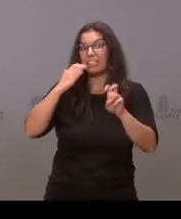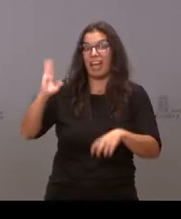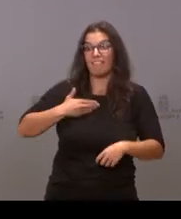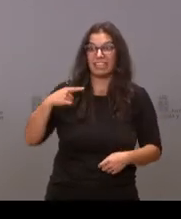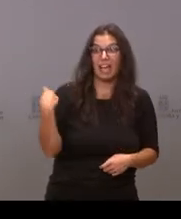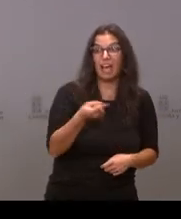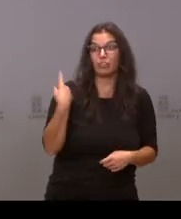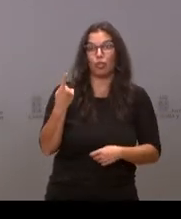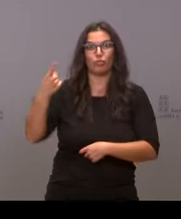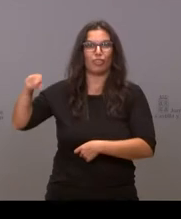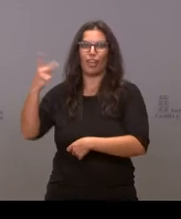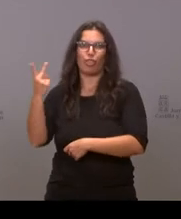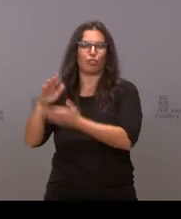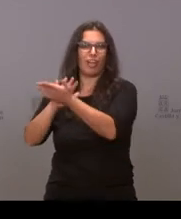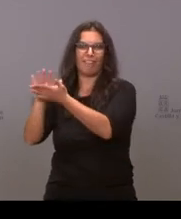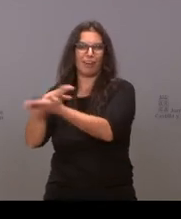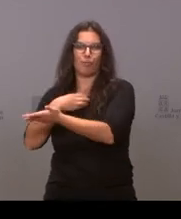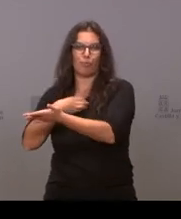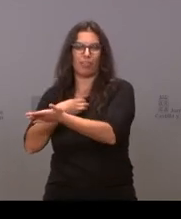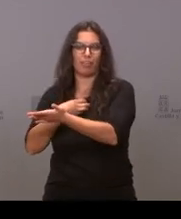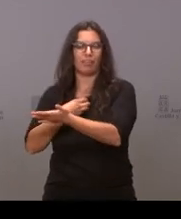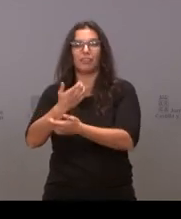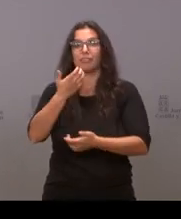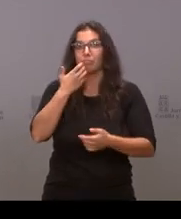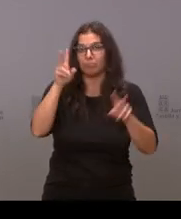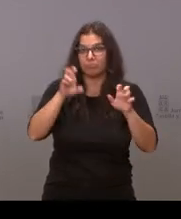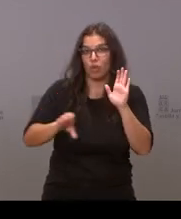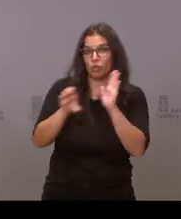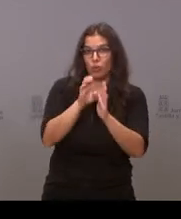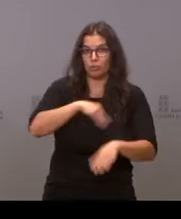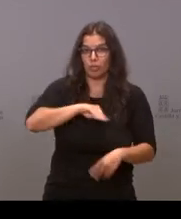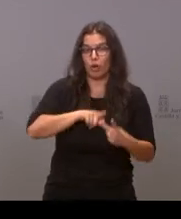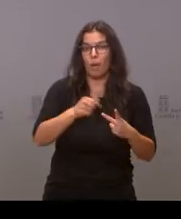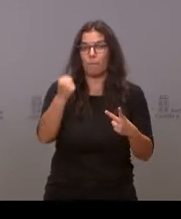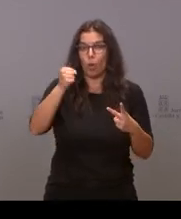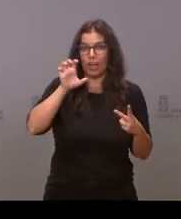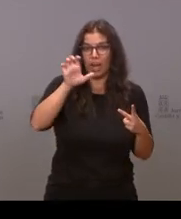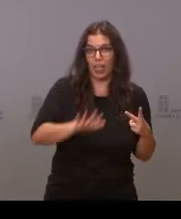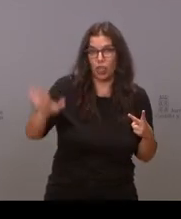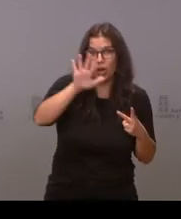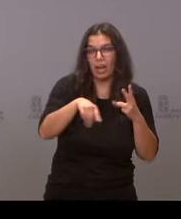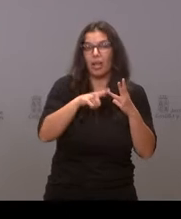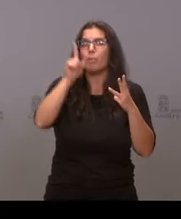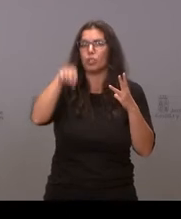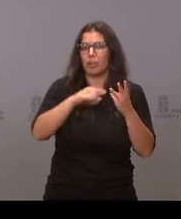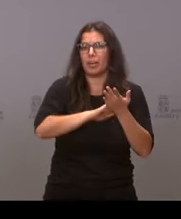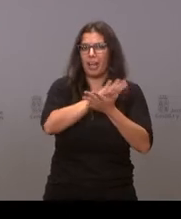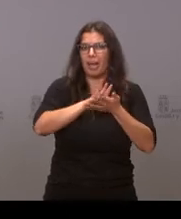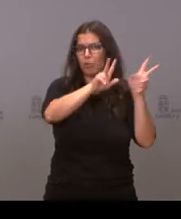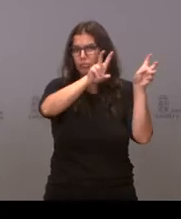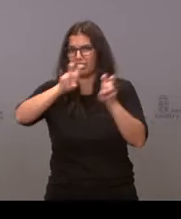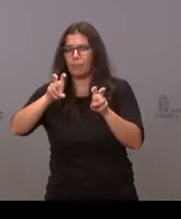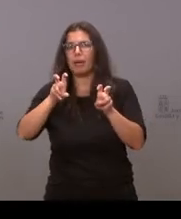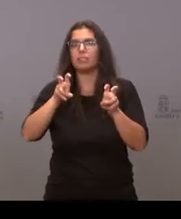estoy hablando de la constitución española la soberanía nacional pero estoy hablando también de aquellas cuestiones que pudieran